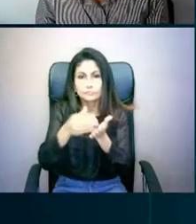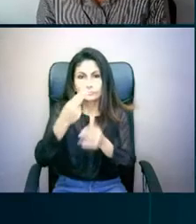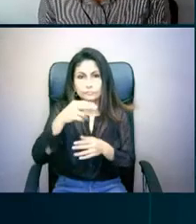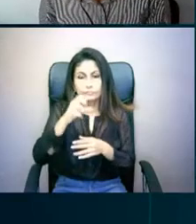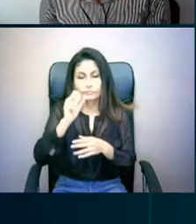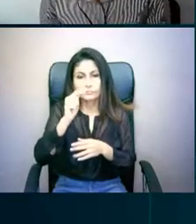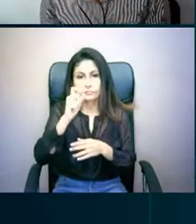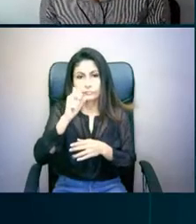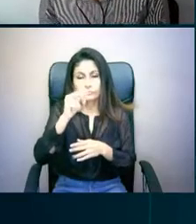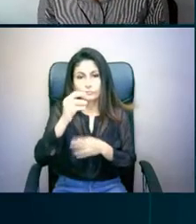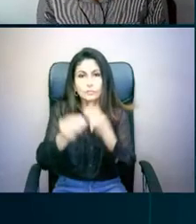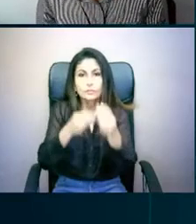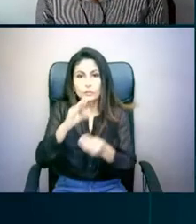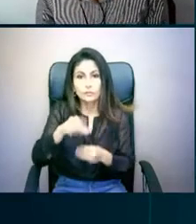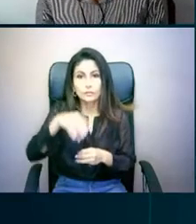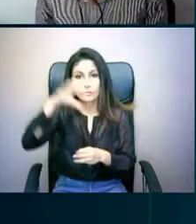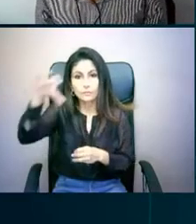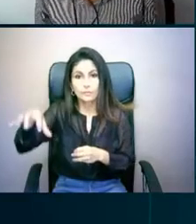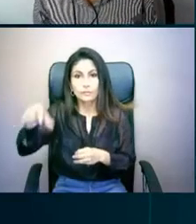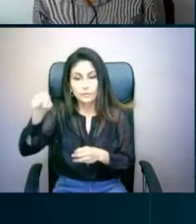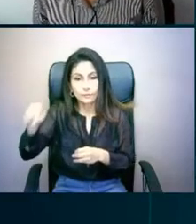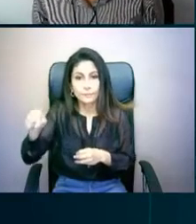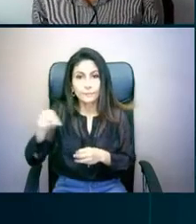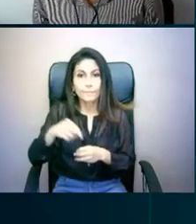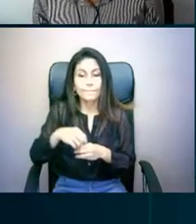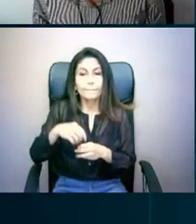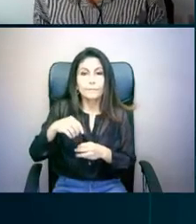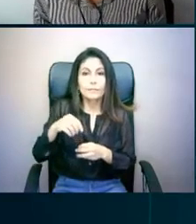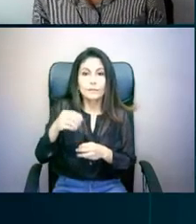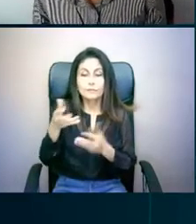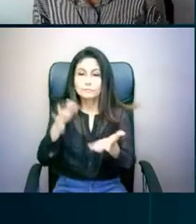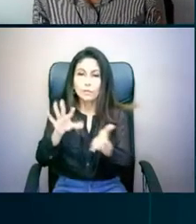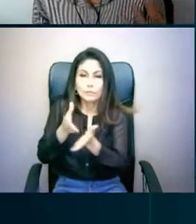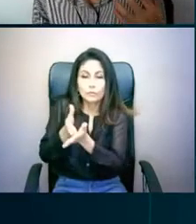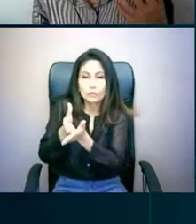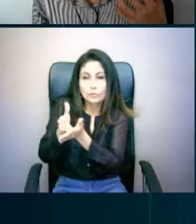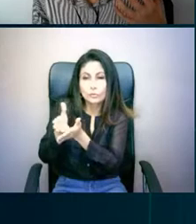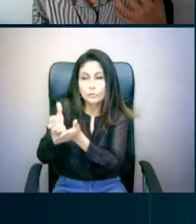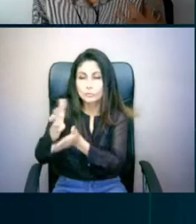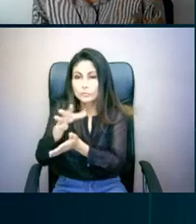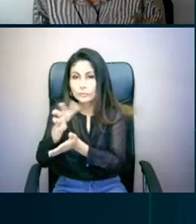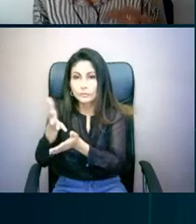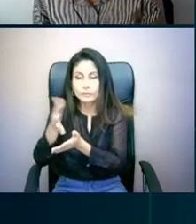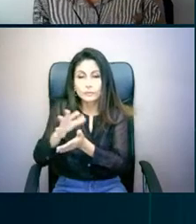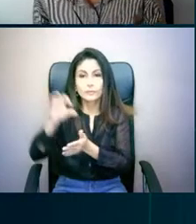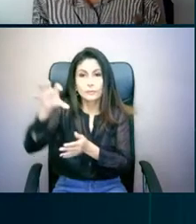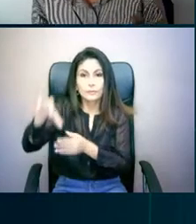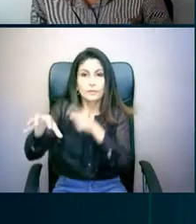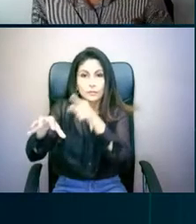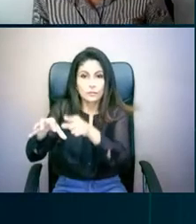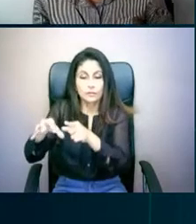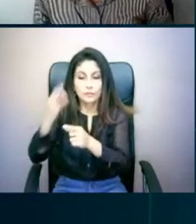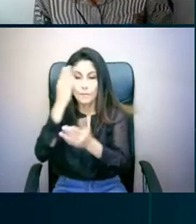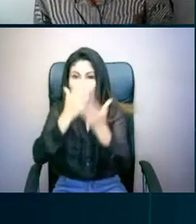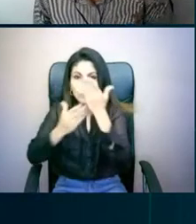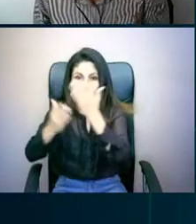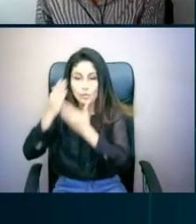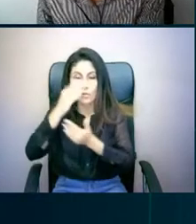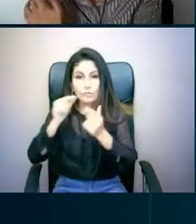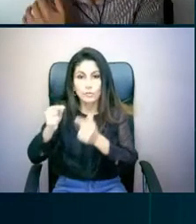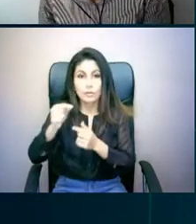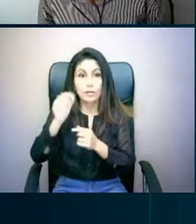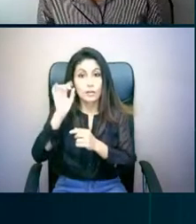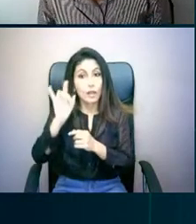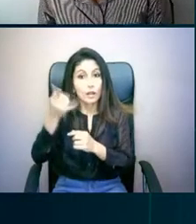planta piloto en semicontinuo para verificar pues ya que en continuo sí puede haber